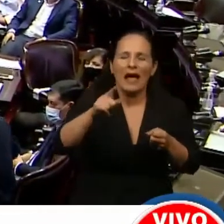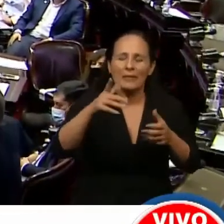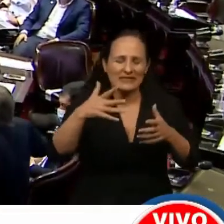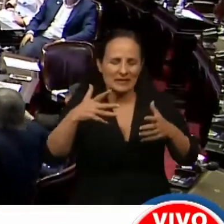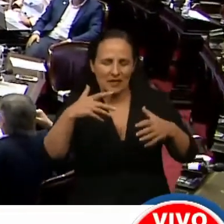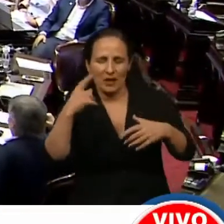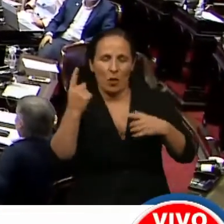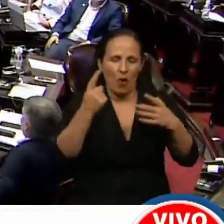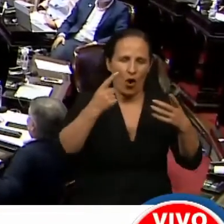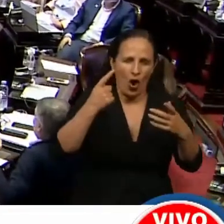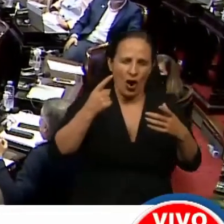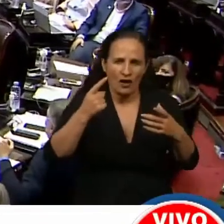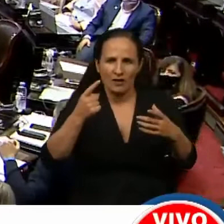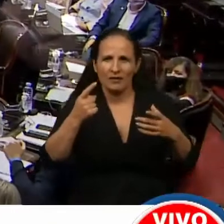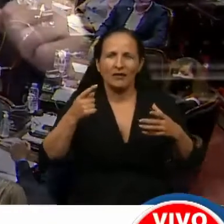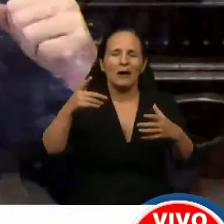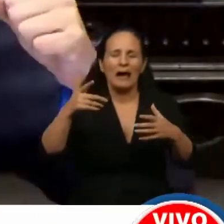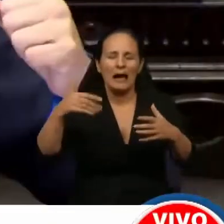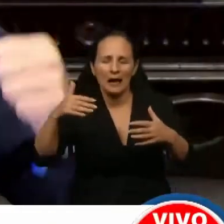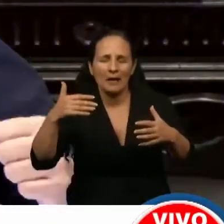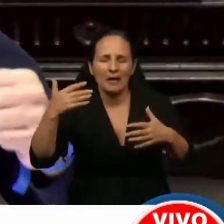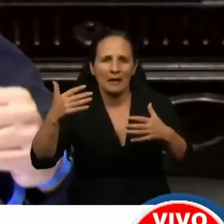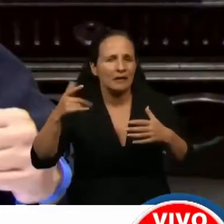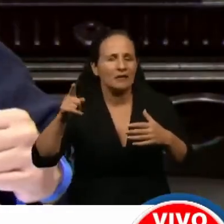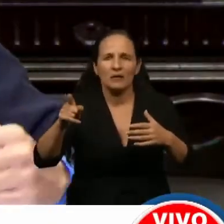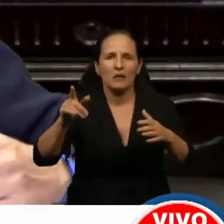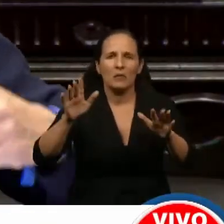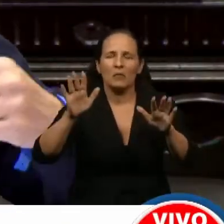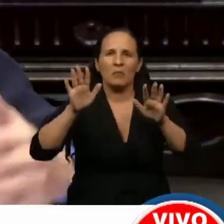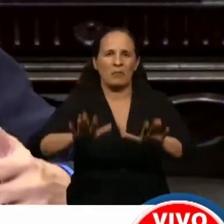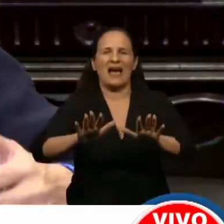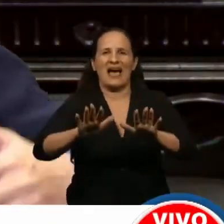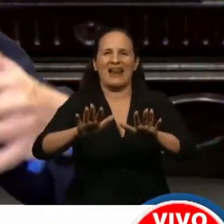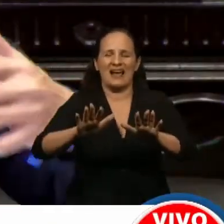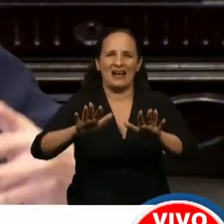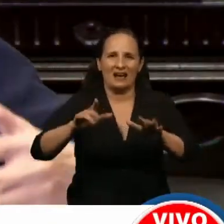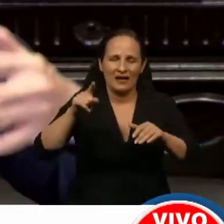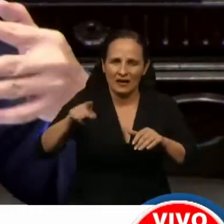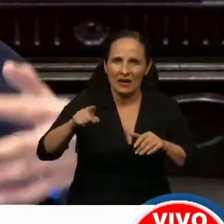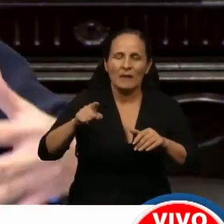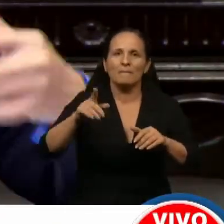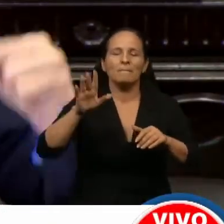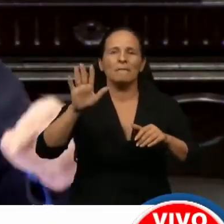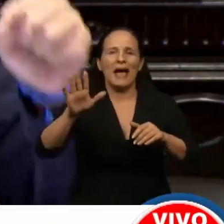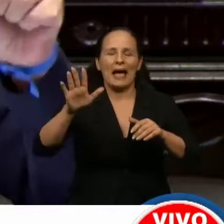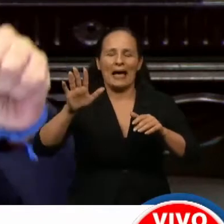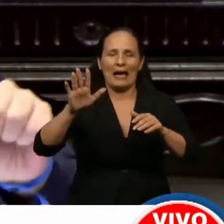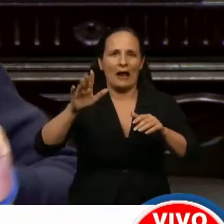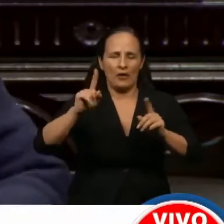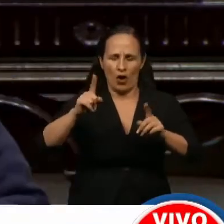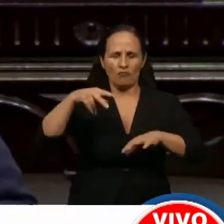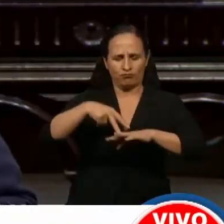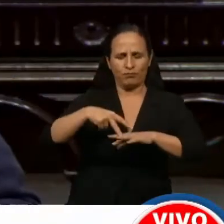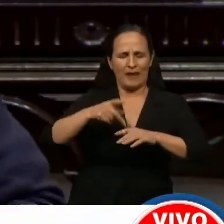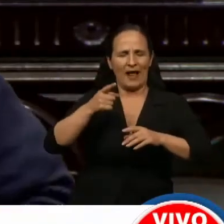boxeador, correrse para dejarlo caer, se queda parado para que no se caiga, para mantener la institucionalidad en la Argentina. Eso fue lo